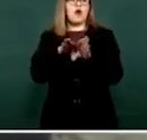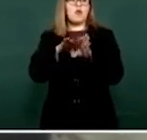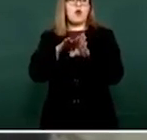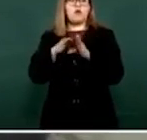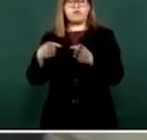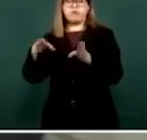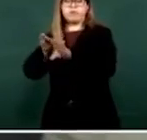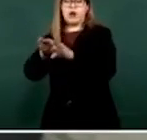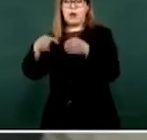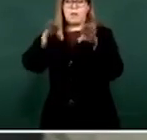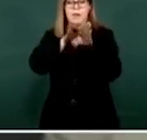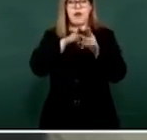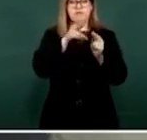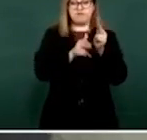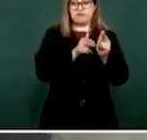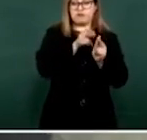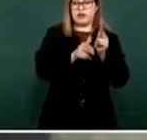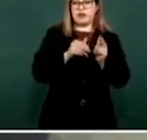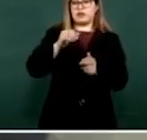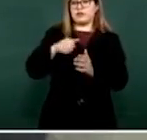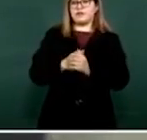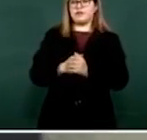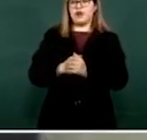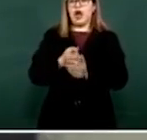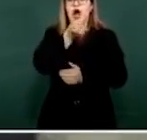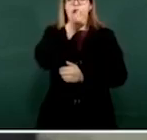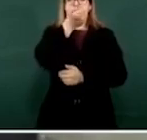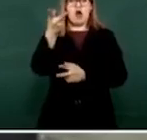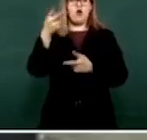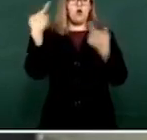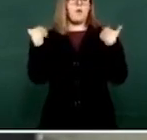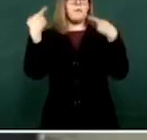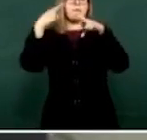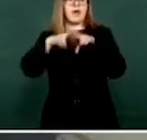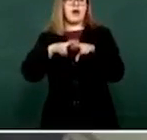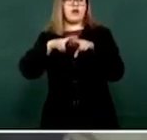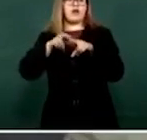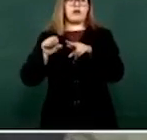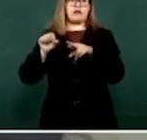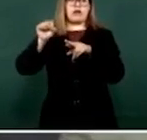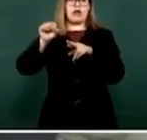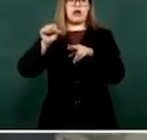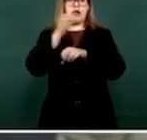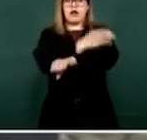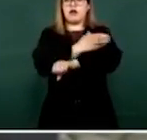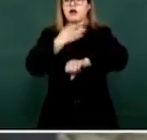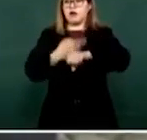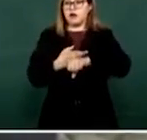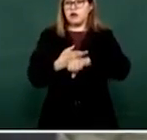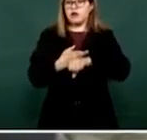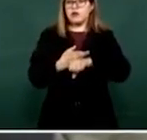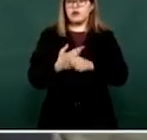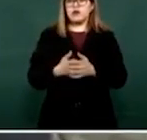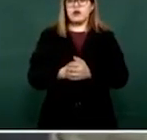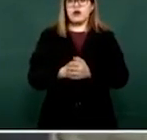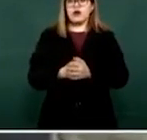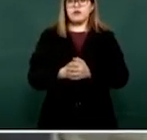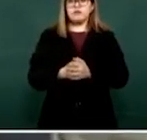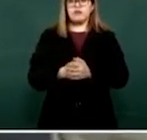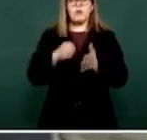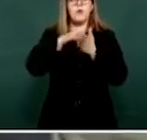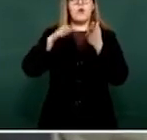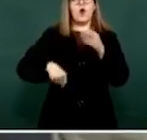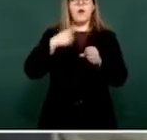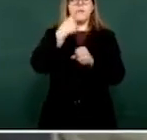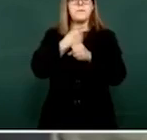del CENTE, también hay algunos profesores del sindicato de la coordinadora. Hoy algunas primeras planas